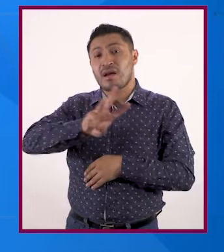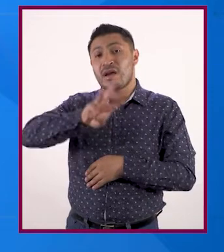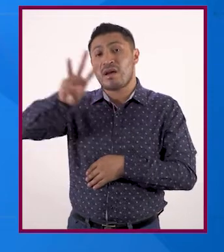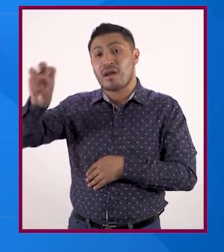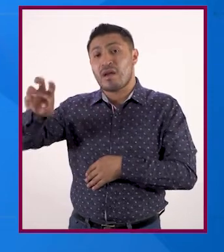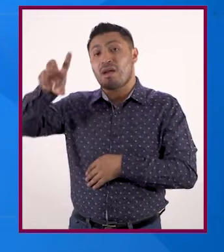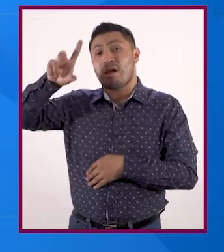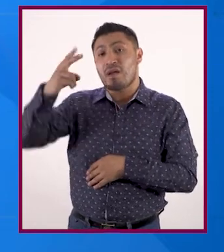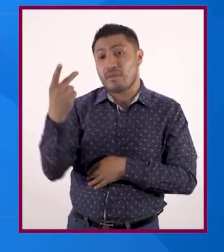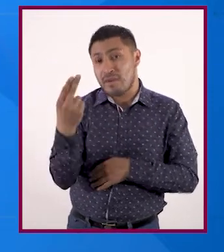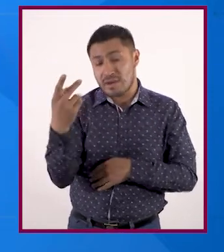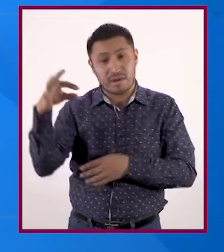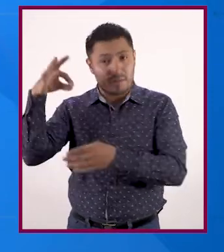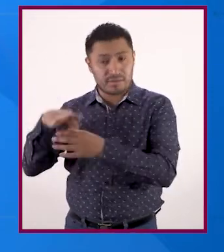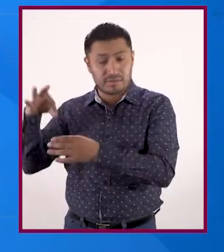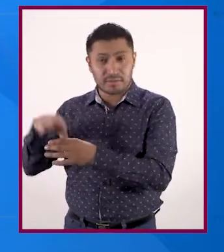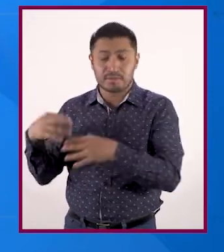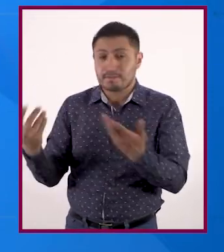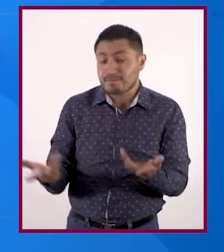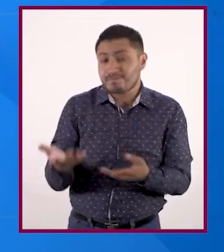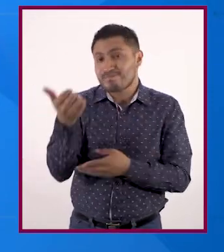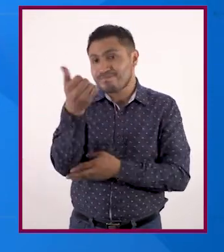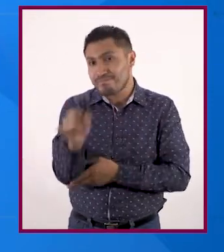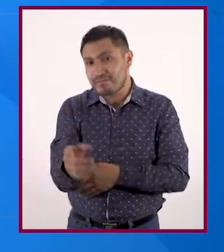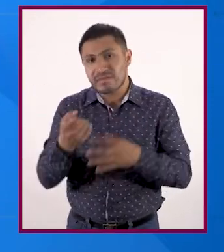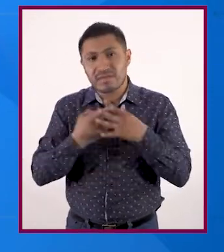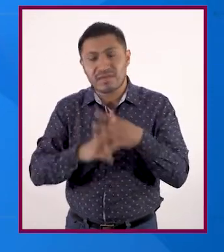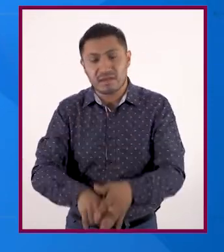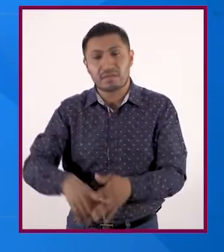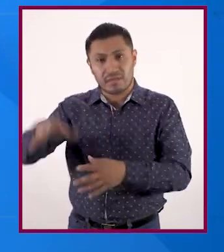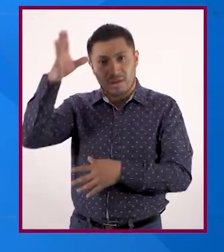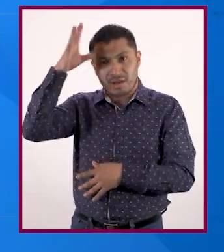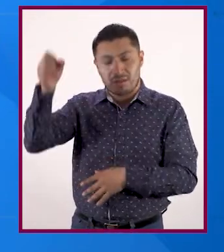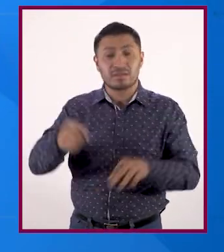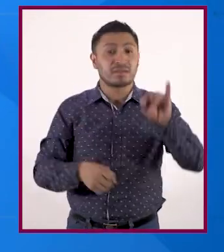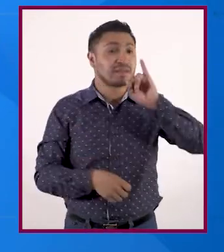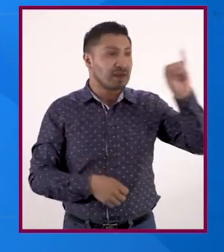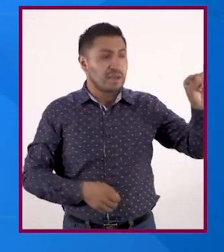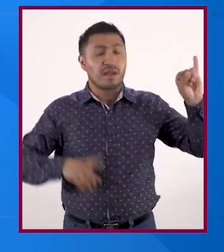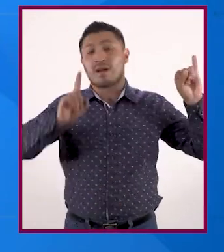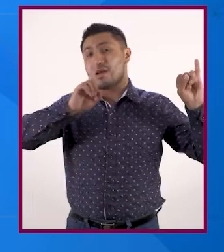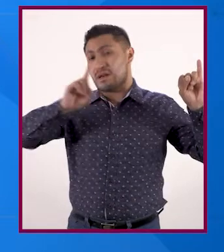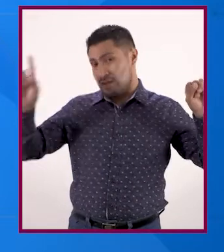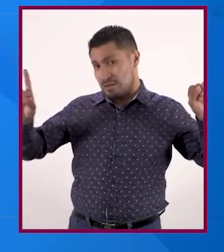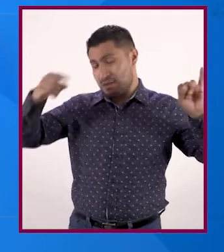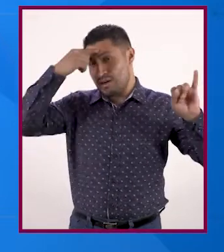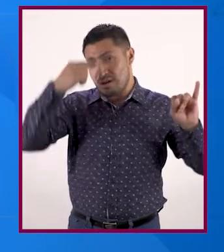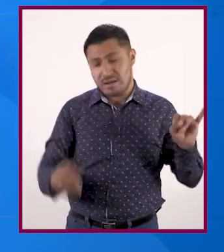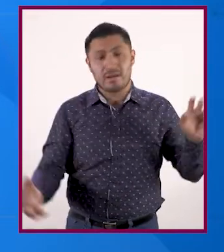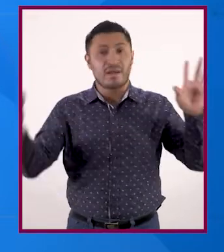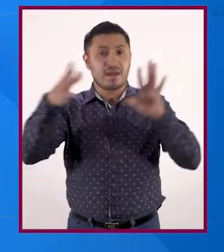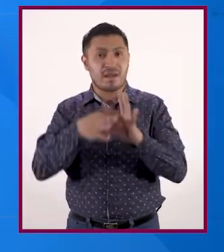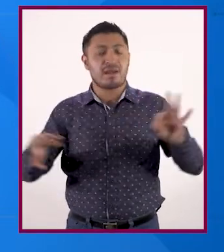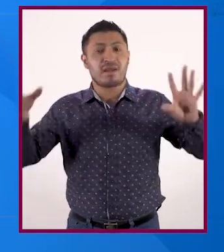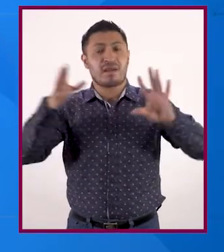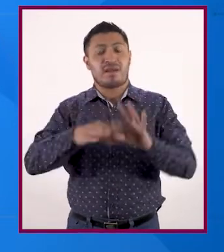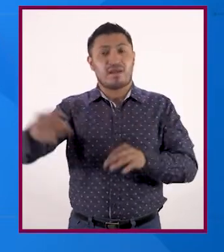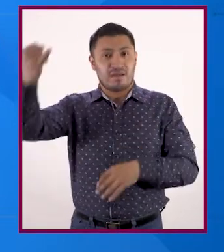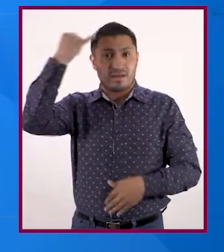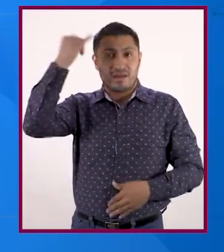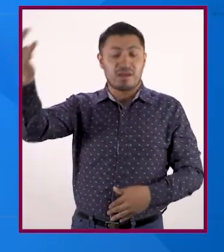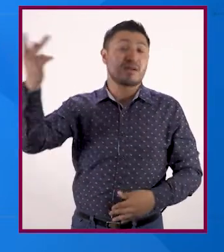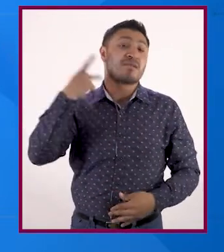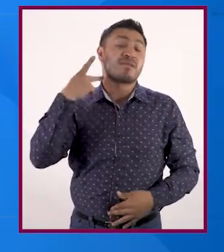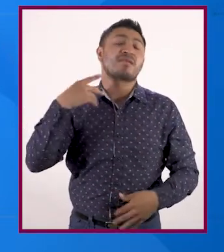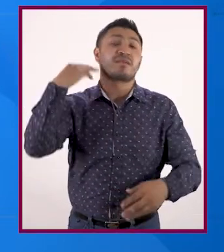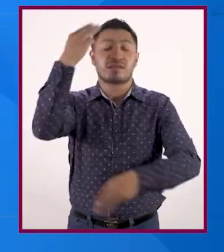325 votos así surgió el concepto de izquierda y derecha para definir las posturas políticas